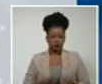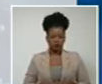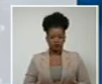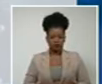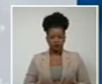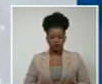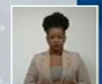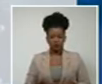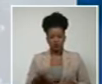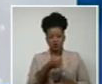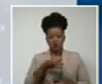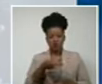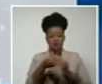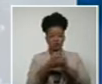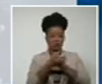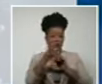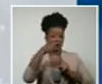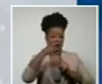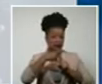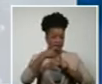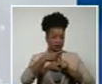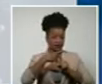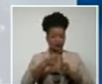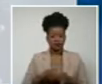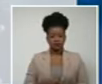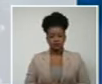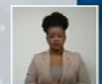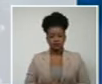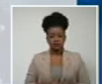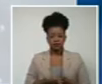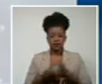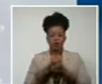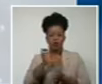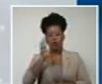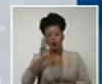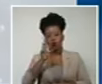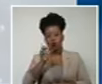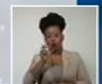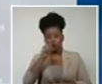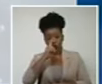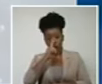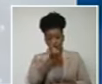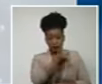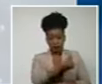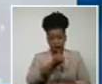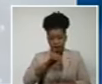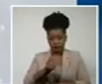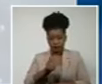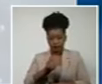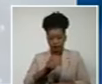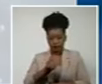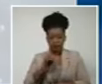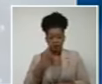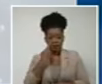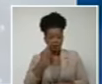de Matanzas y Morón, en cada caso. Ahí mostraba también nuestra gráfica